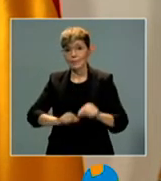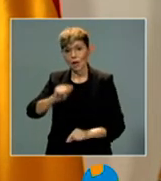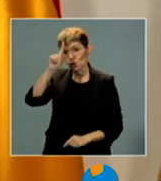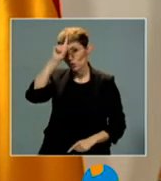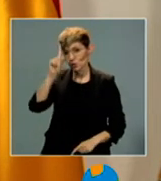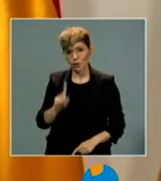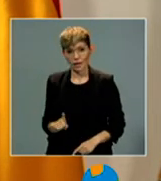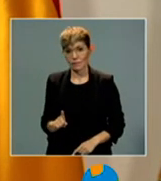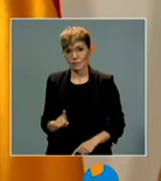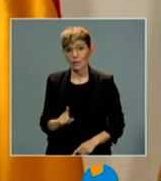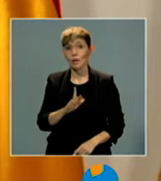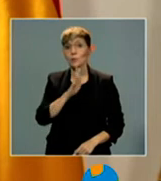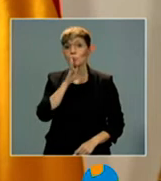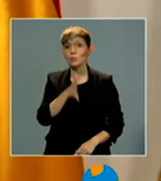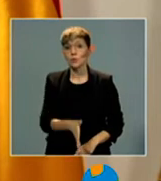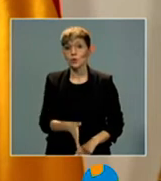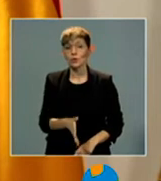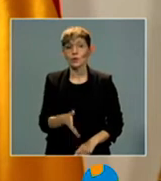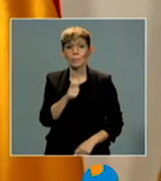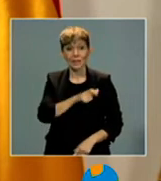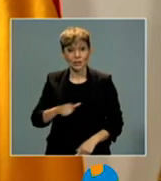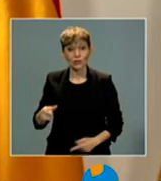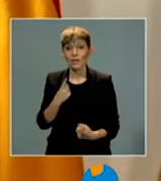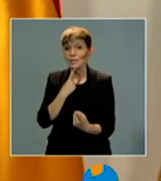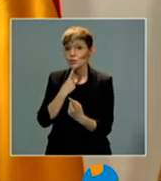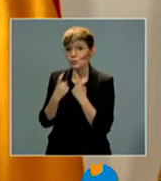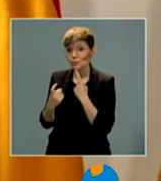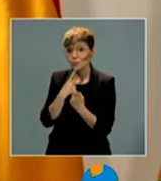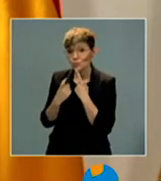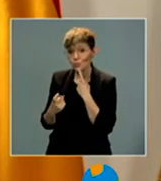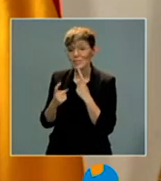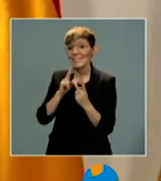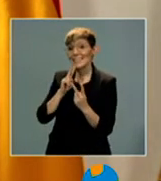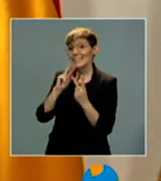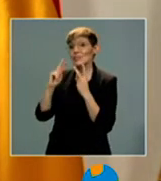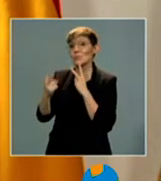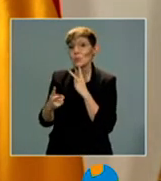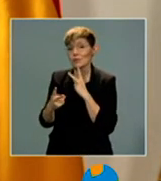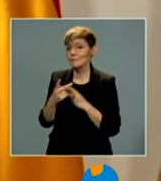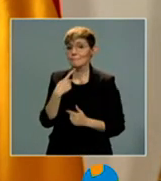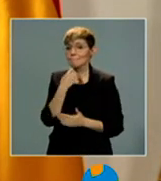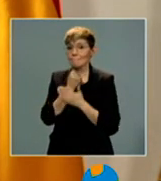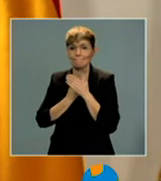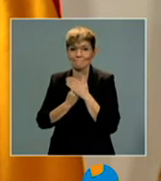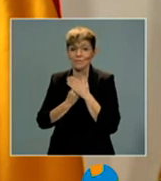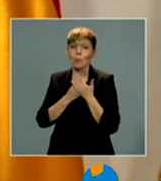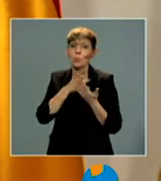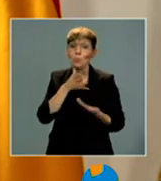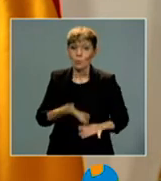afectados no quieren decir dónde han estado. En la mayoría de los casos el silencio se debe a que el foco se encuentra en fiestas